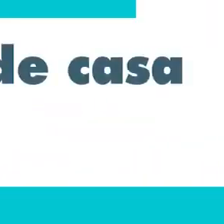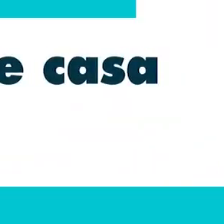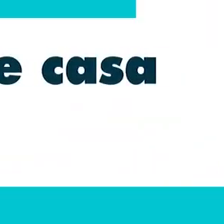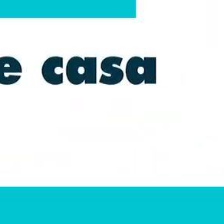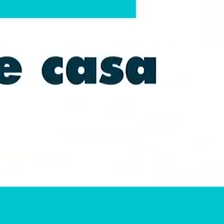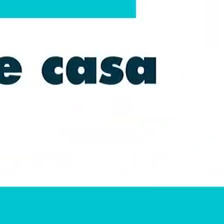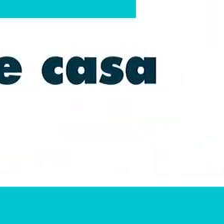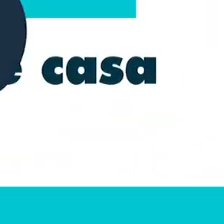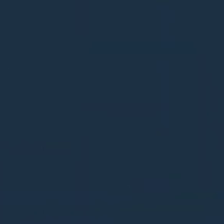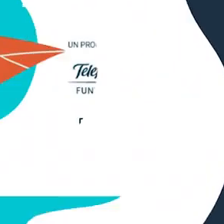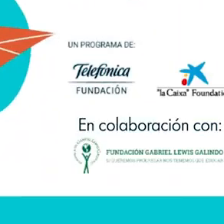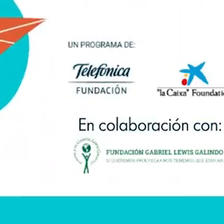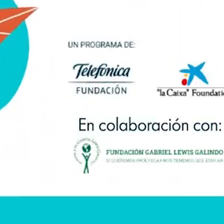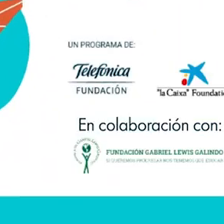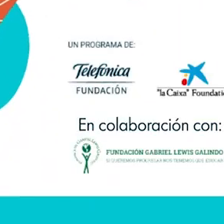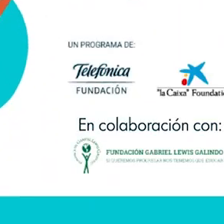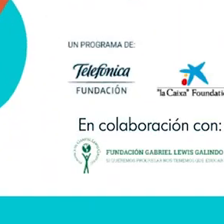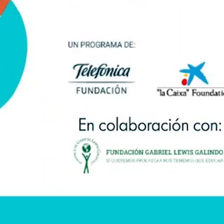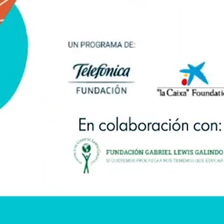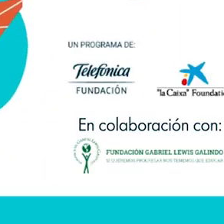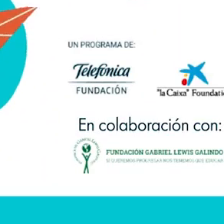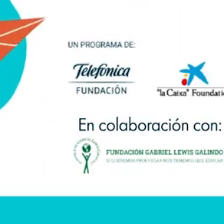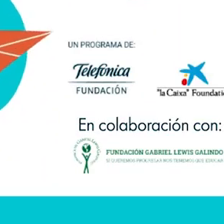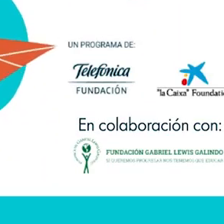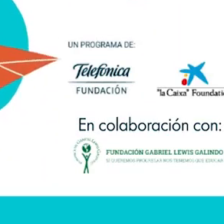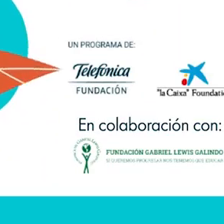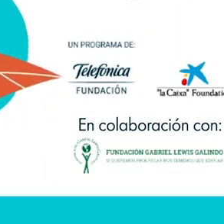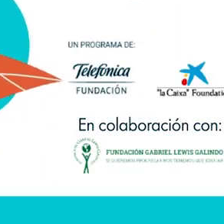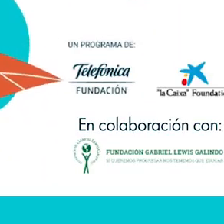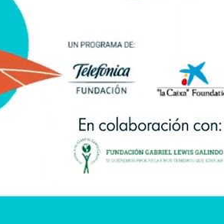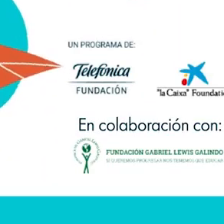Continúa aprendiendo desde casa con los contenidos para niños de